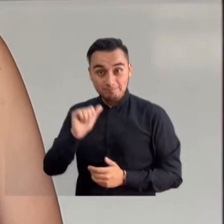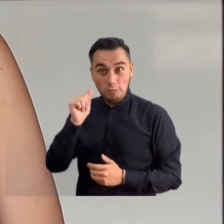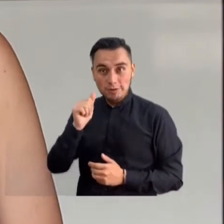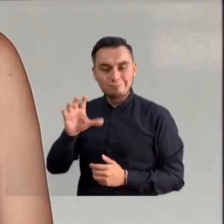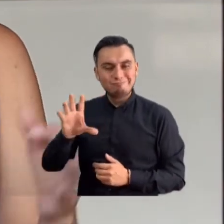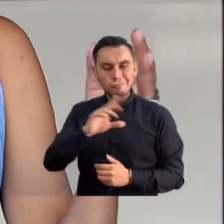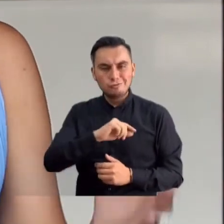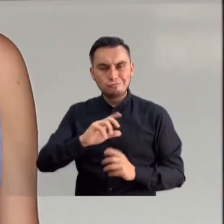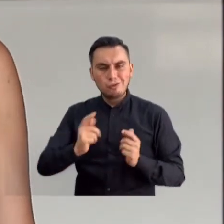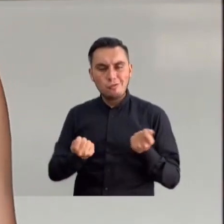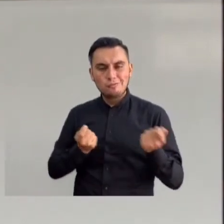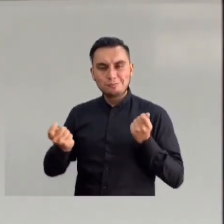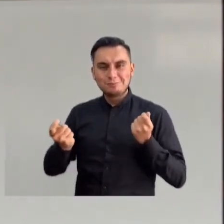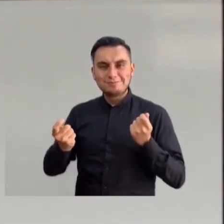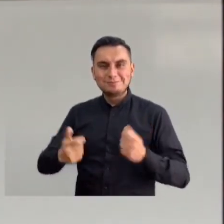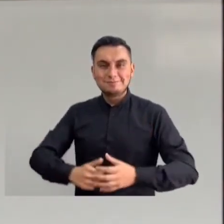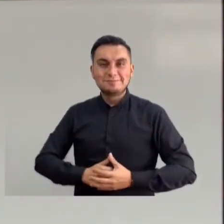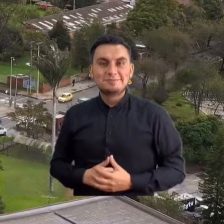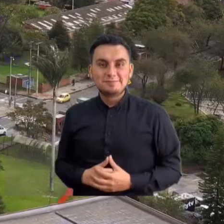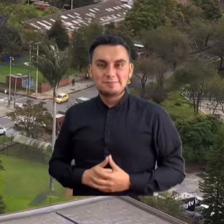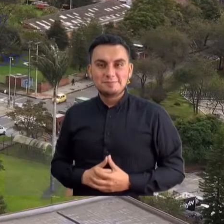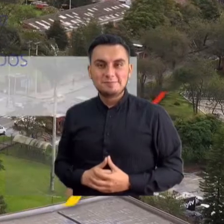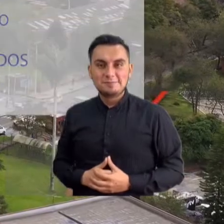recuerden que tenemos Todo Bajo Control.